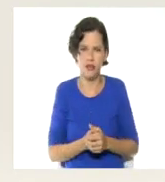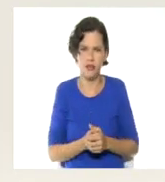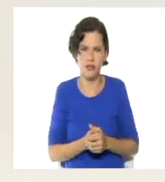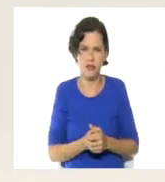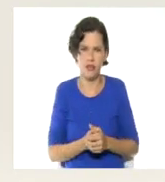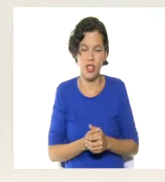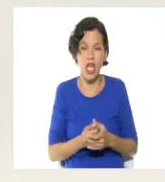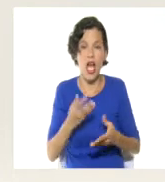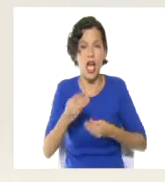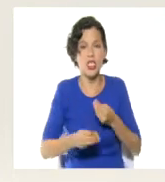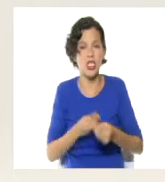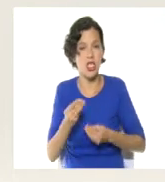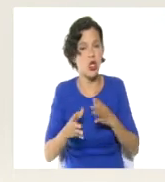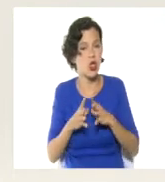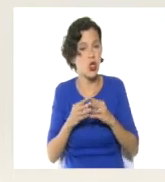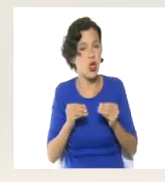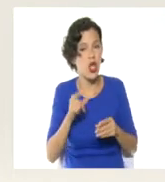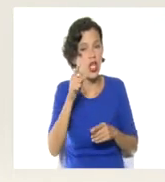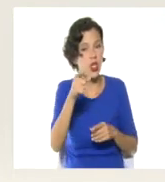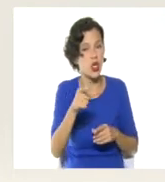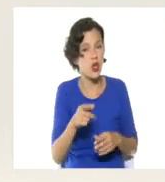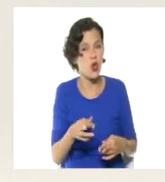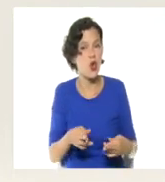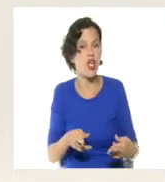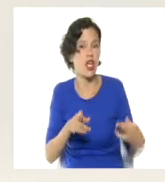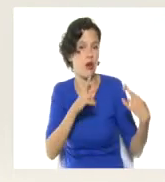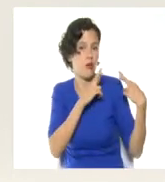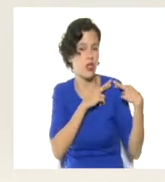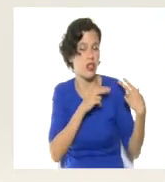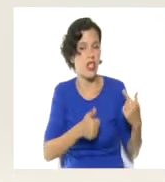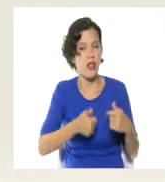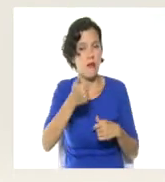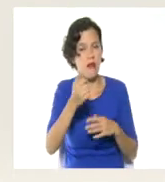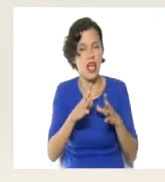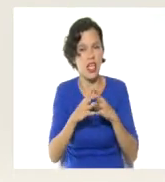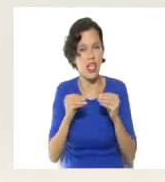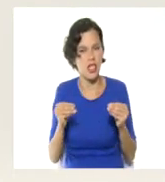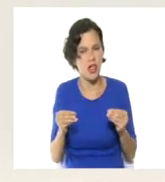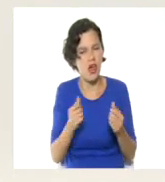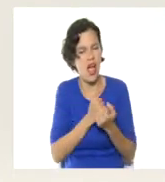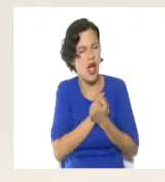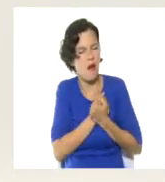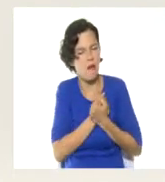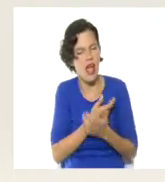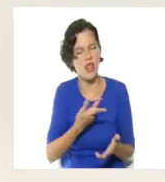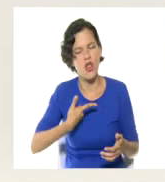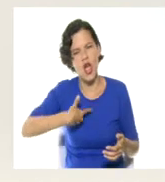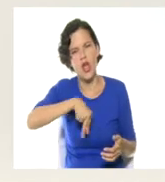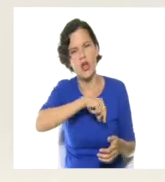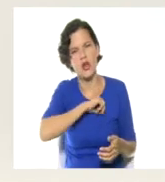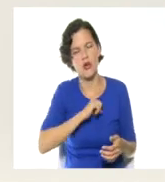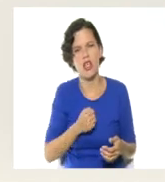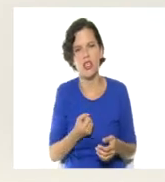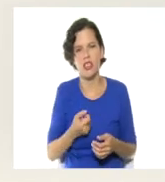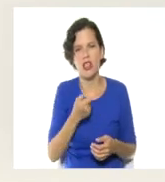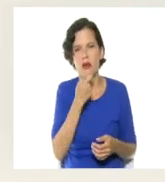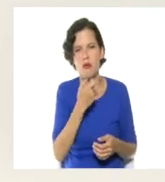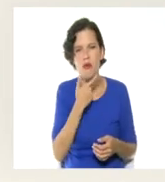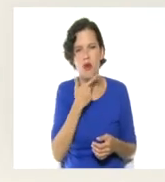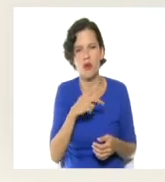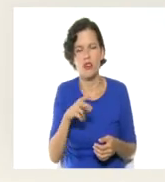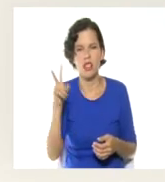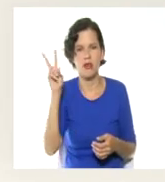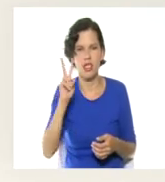cumpliendo con todas tus responsabilidades y sobre todo amando a nuestra hermana,